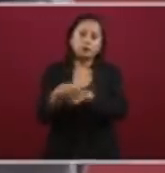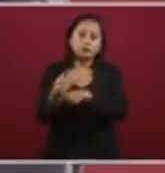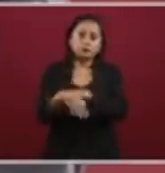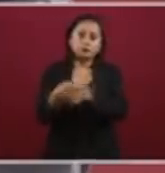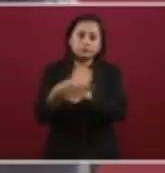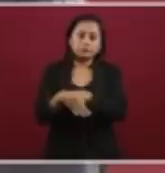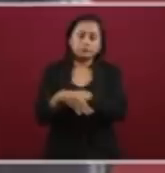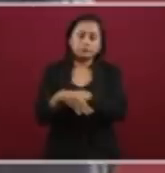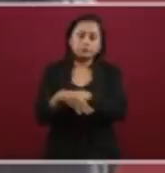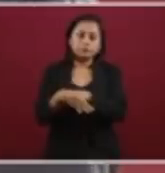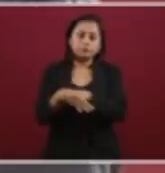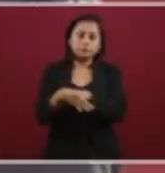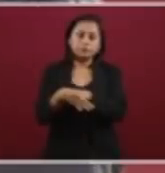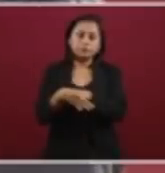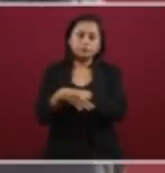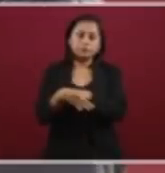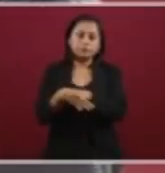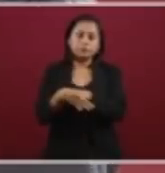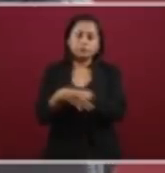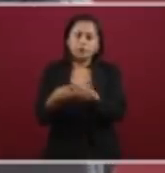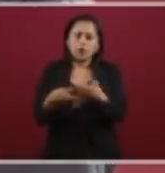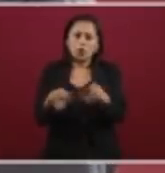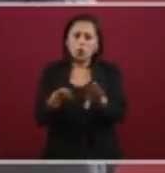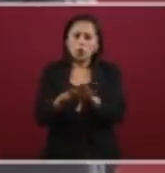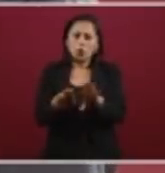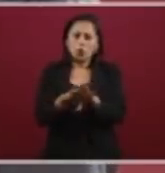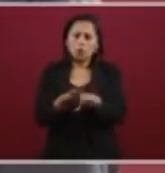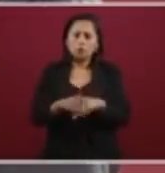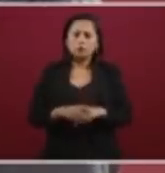que se lleva a cabo